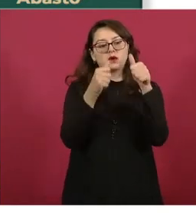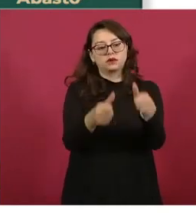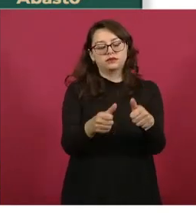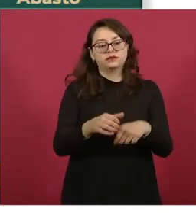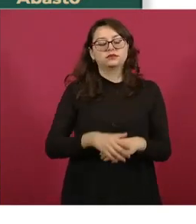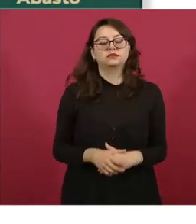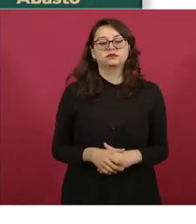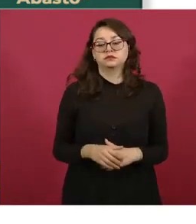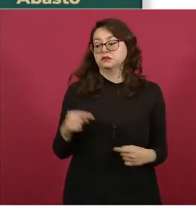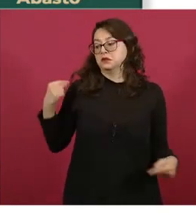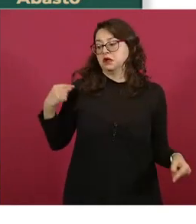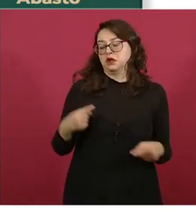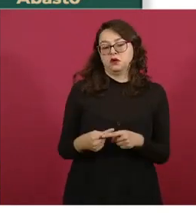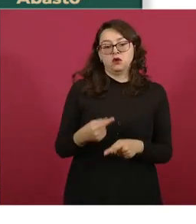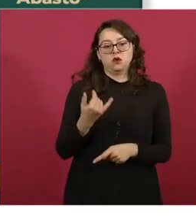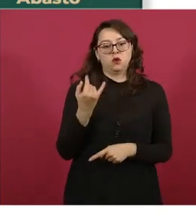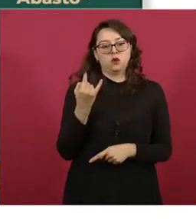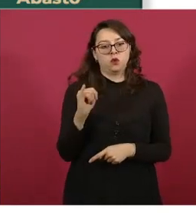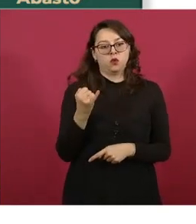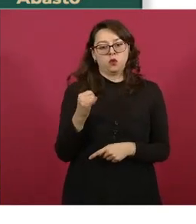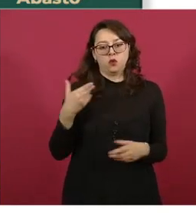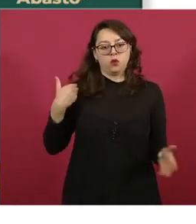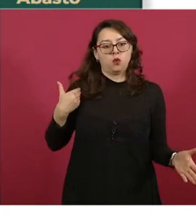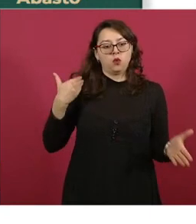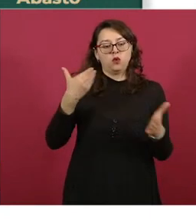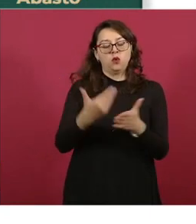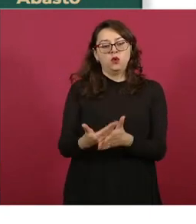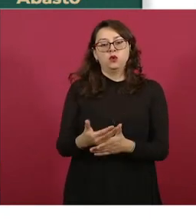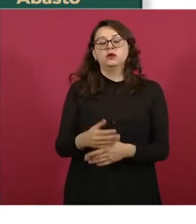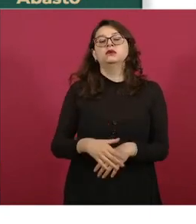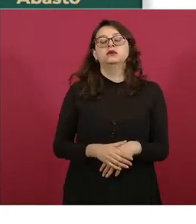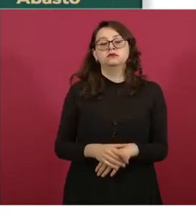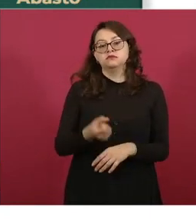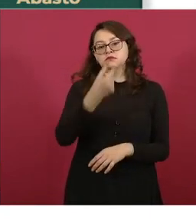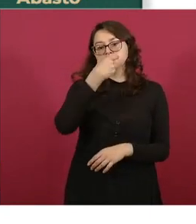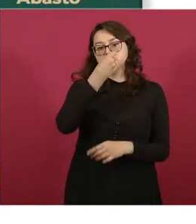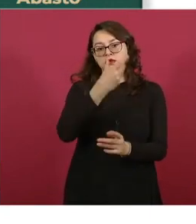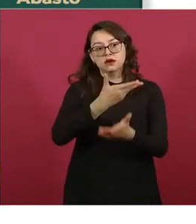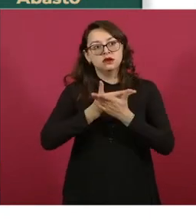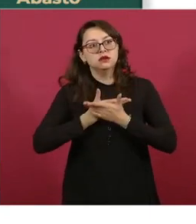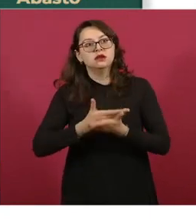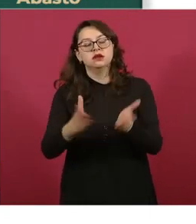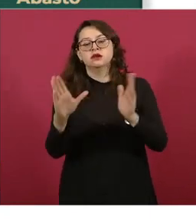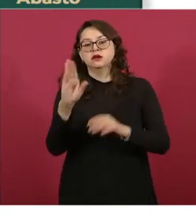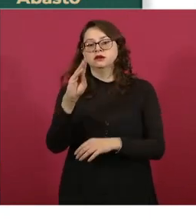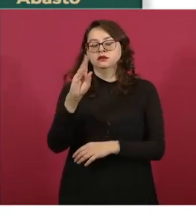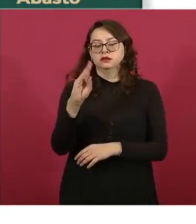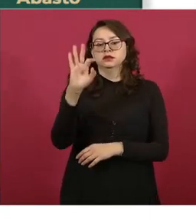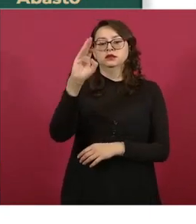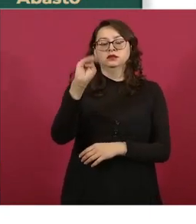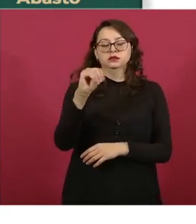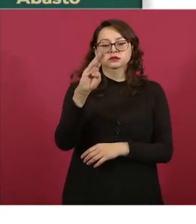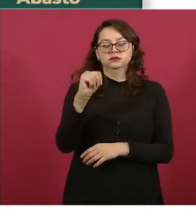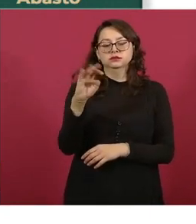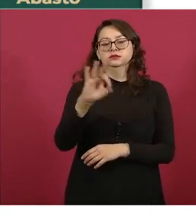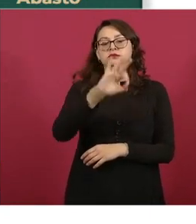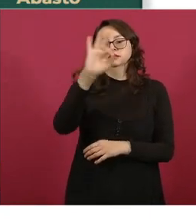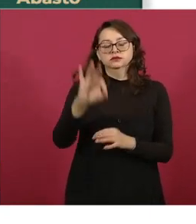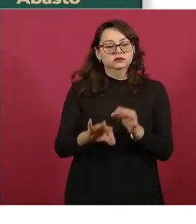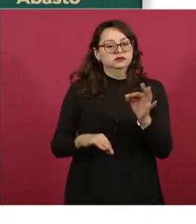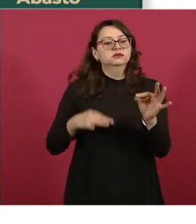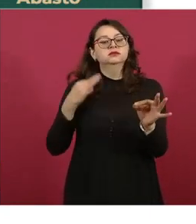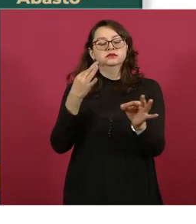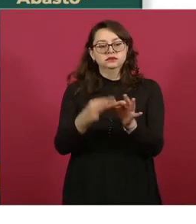junio a la fecha. El abasto de recetas surtidas se reporta en 99% en los hospitales sin bienestar de Baja California